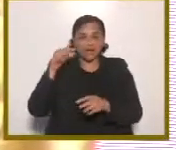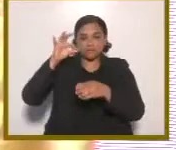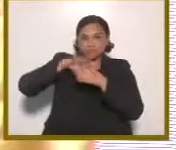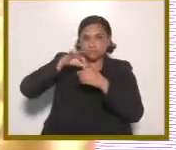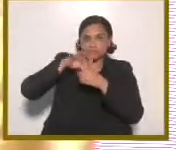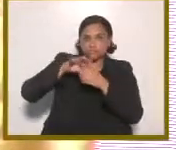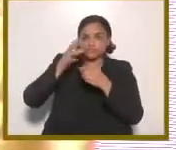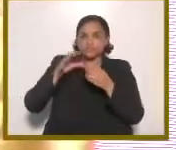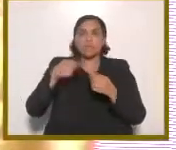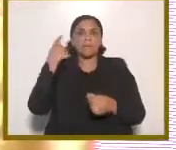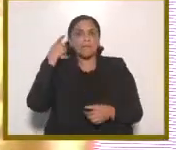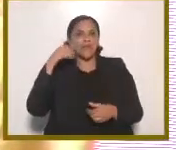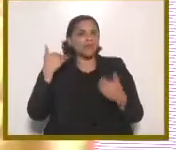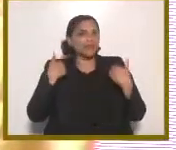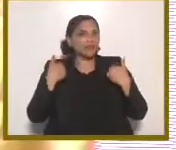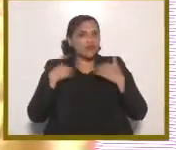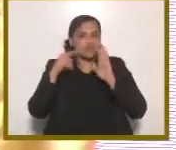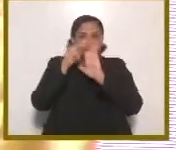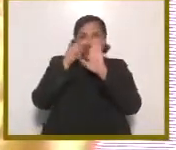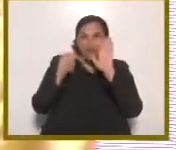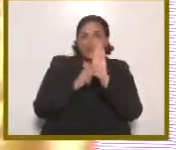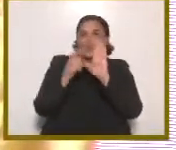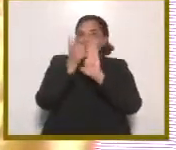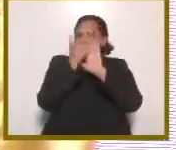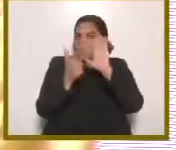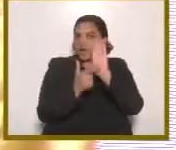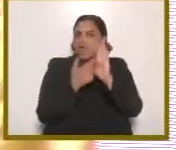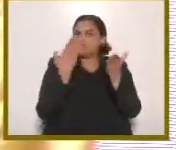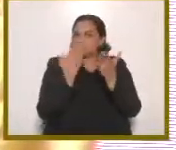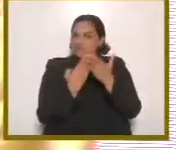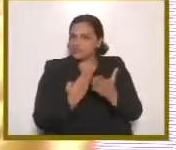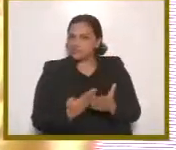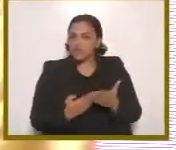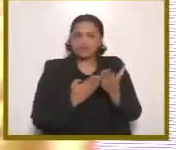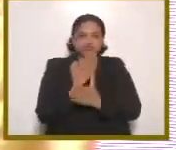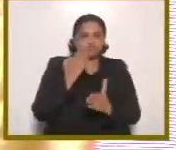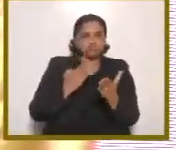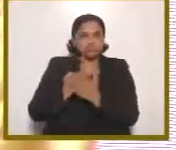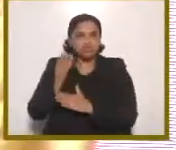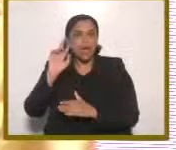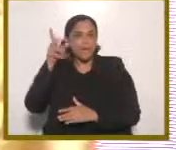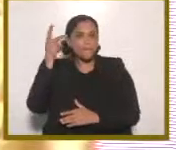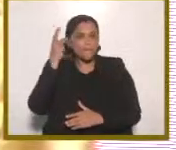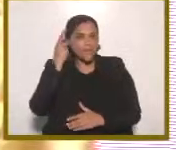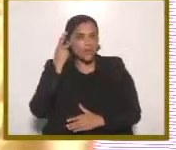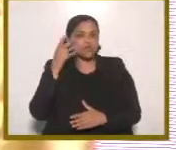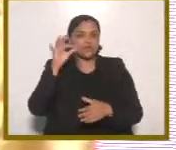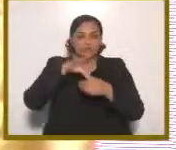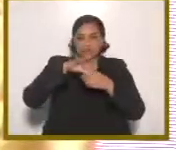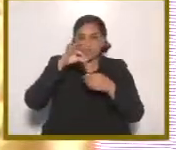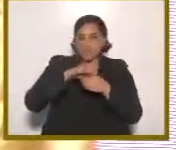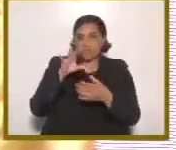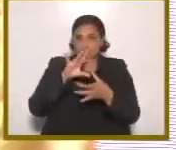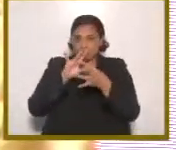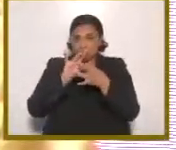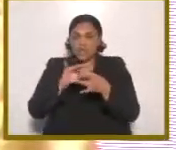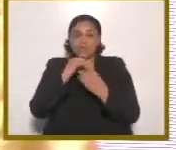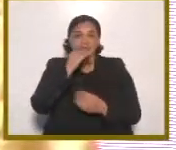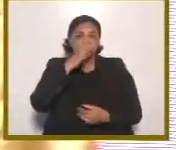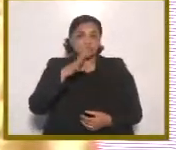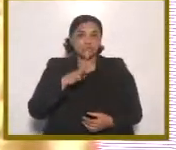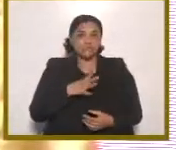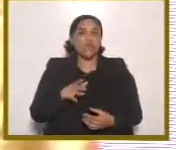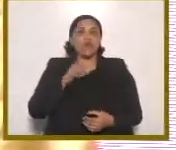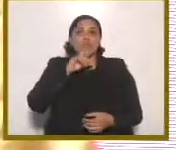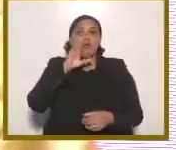para tener una normativa legal que garantice los derechos políticos y electorales de las mujeres conforme al mandato